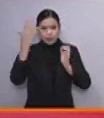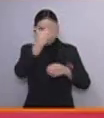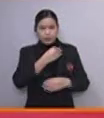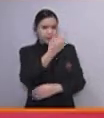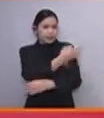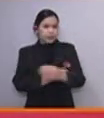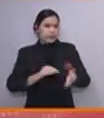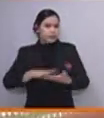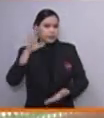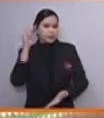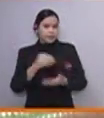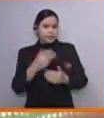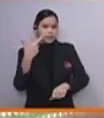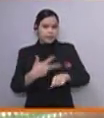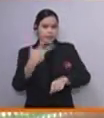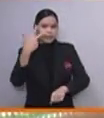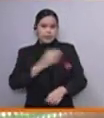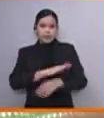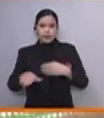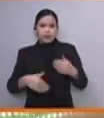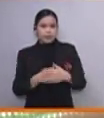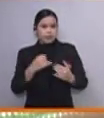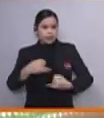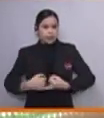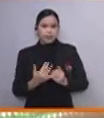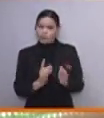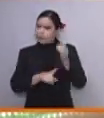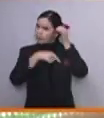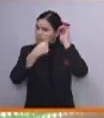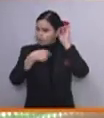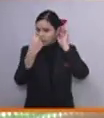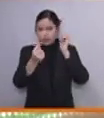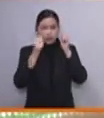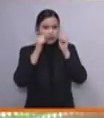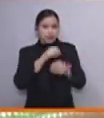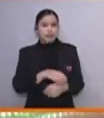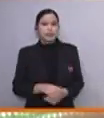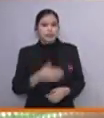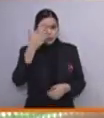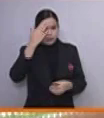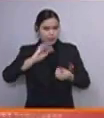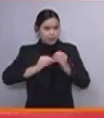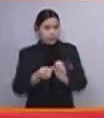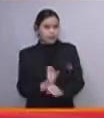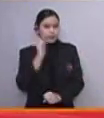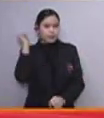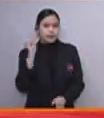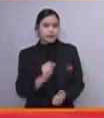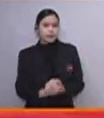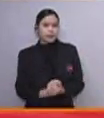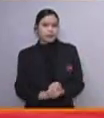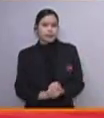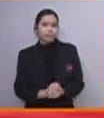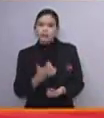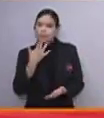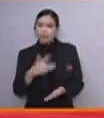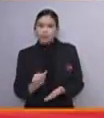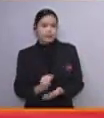es multiplicada por 3. Y para todos los jugadores de más uno, atentos porque conoceremos el número favorecido,